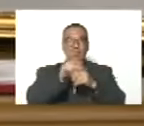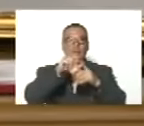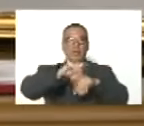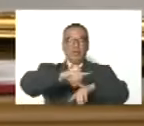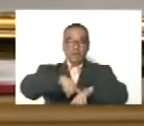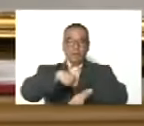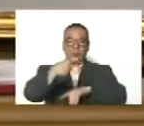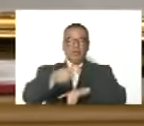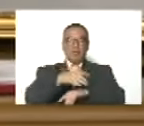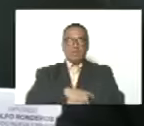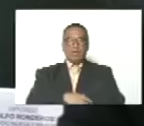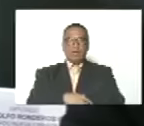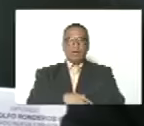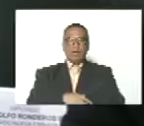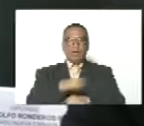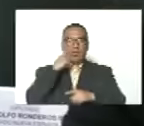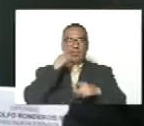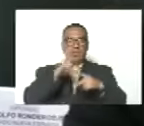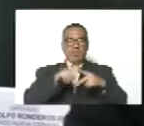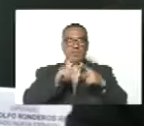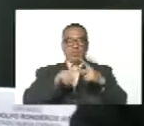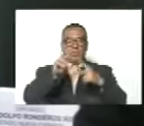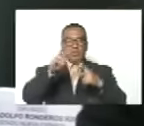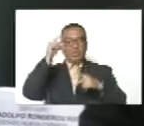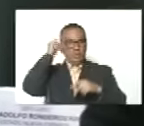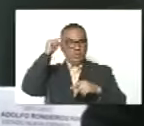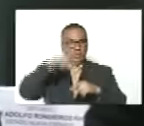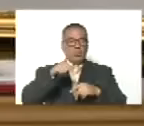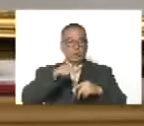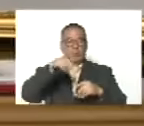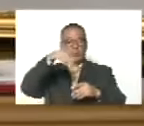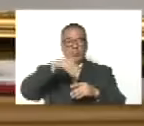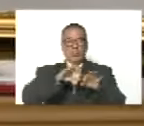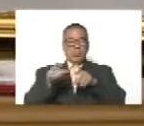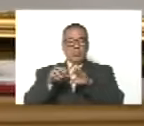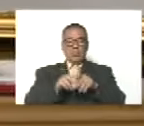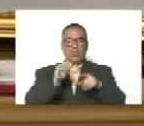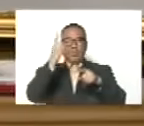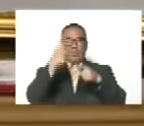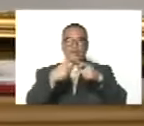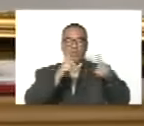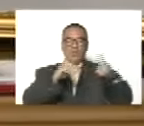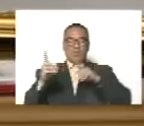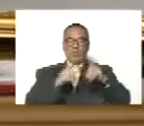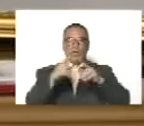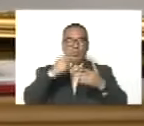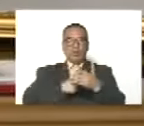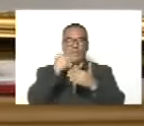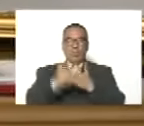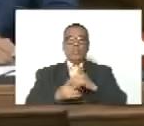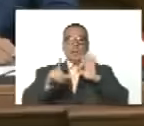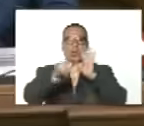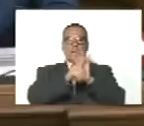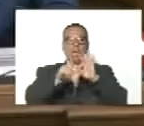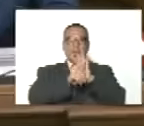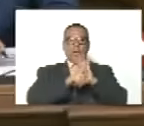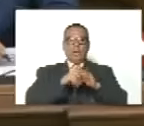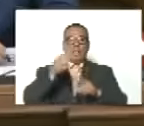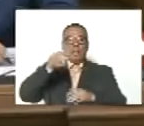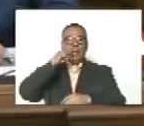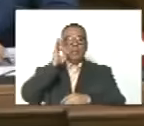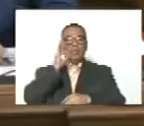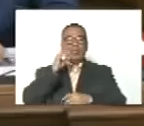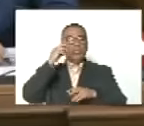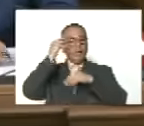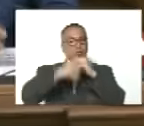adicionales. Vamos a pasar al segundo punto del orden del día, señora secretaria. Primera discusión del proyecto de ley del café.